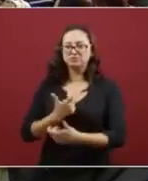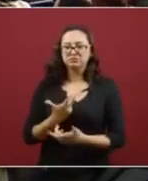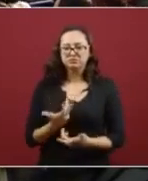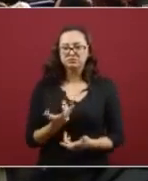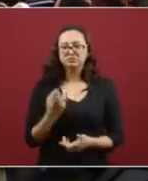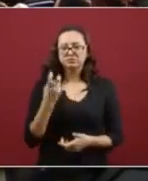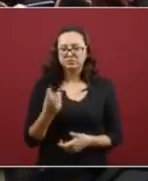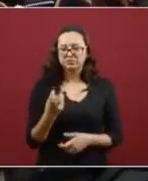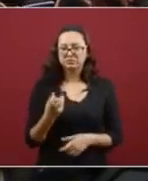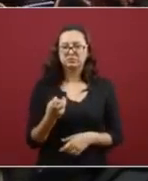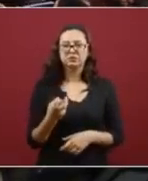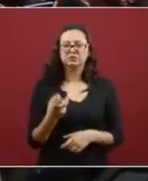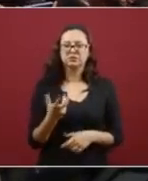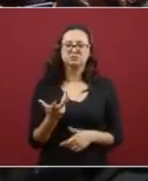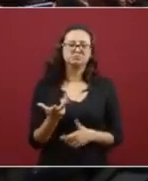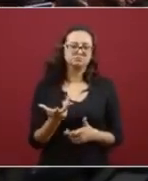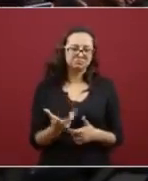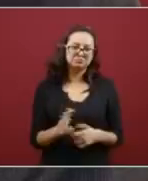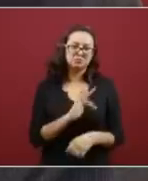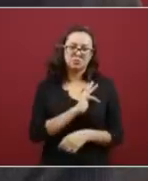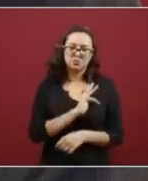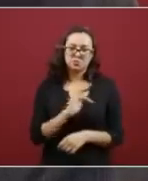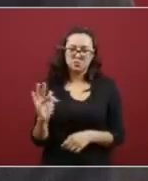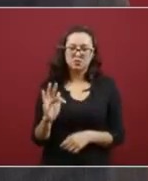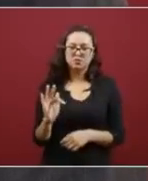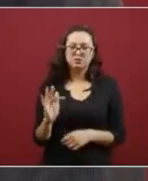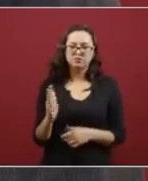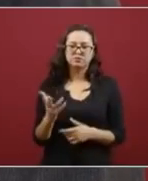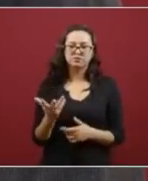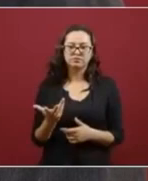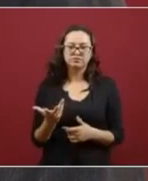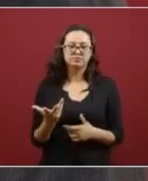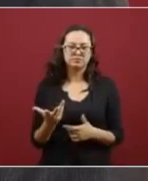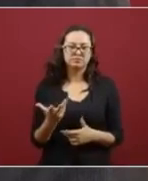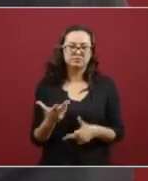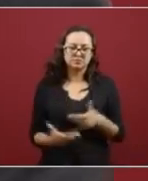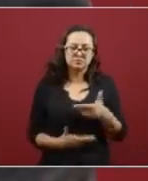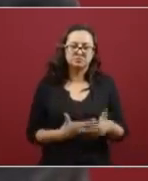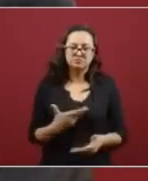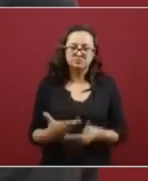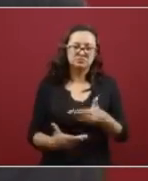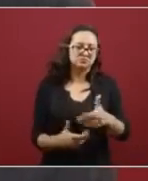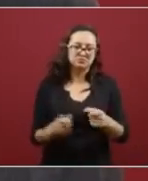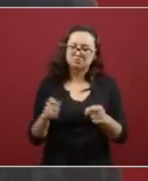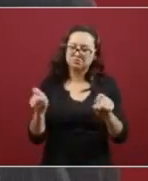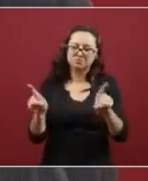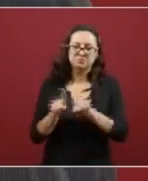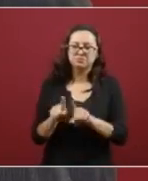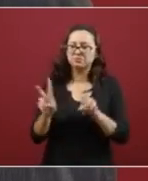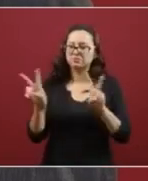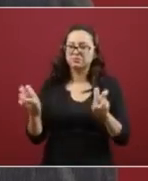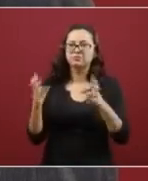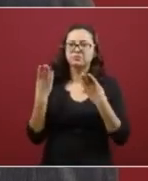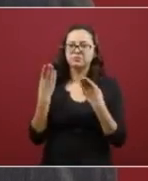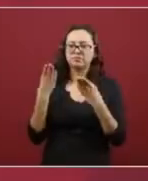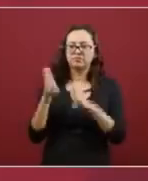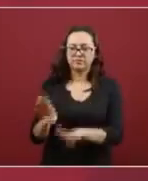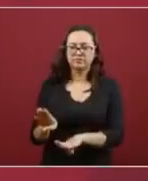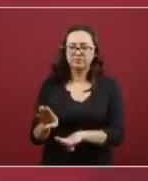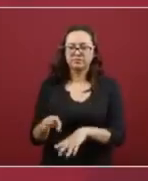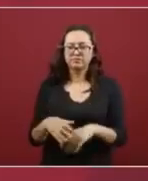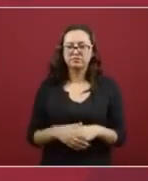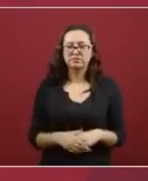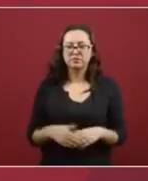eso es lo que aplica también para el caso de los bancos, que no